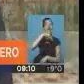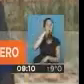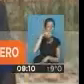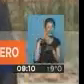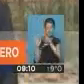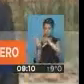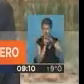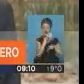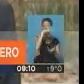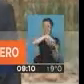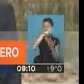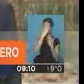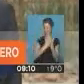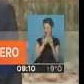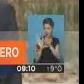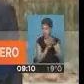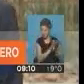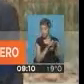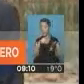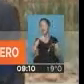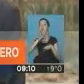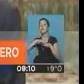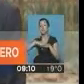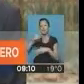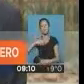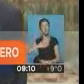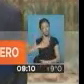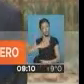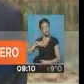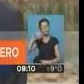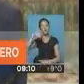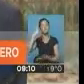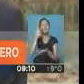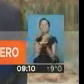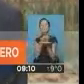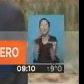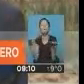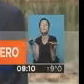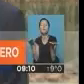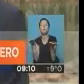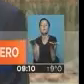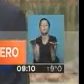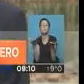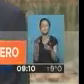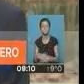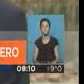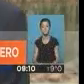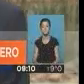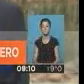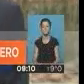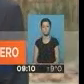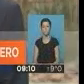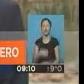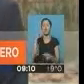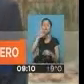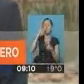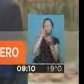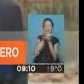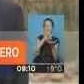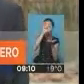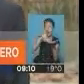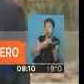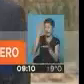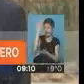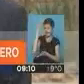de Medios, pero esta muestra trae un poco lo mejor de lo que hemos ya probado en Tecnópolis, en Villa